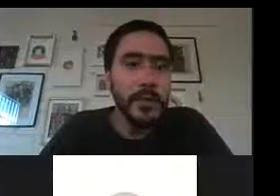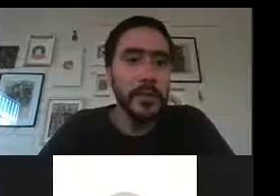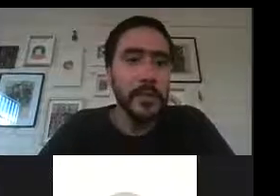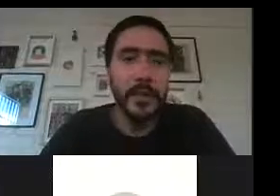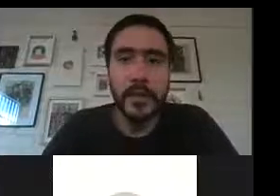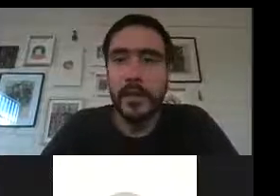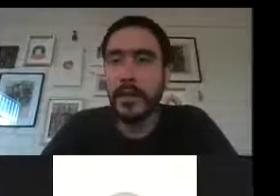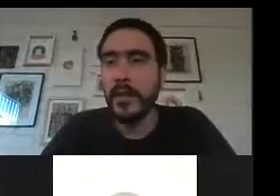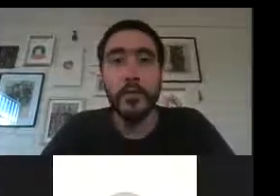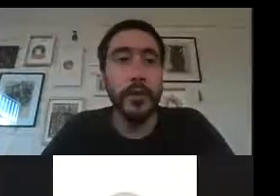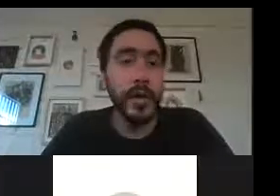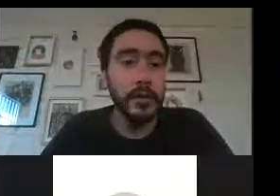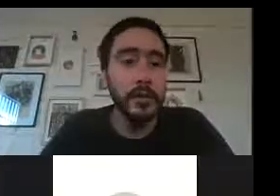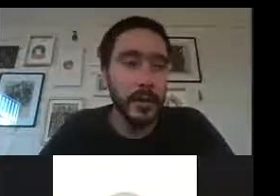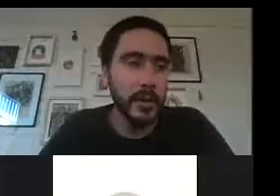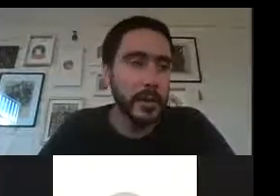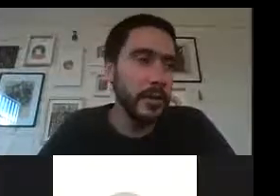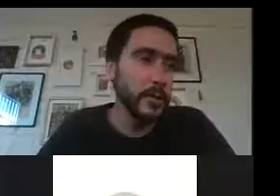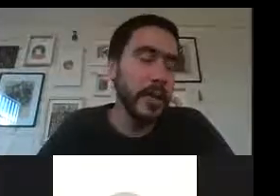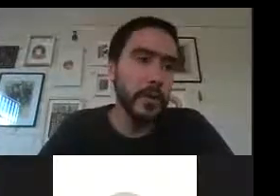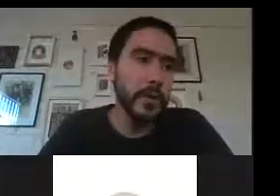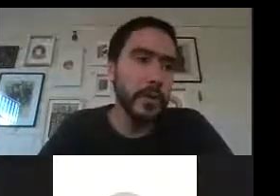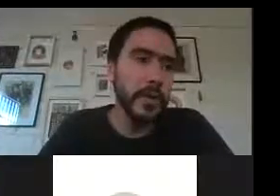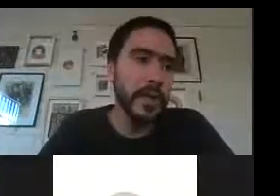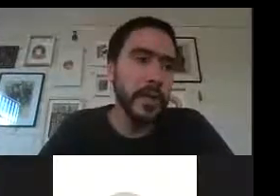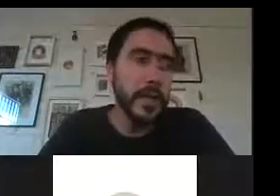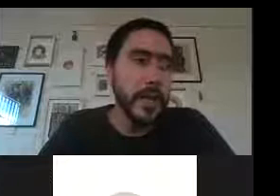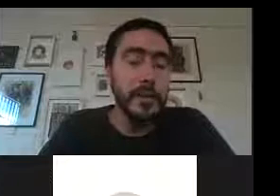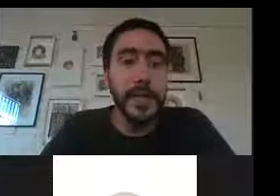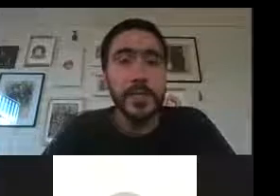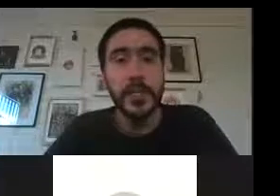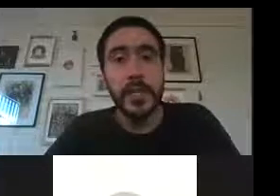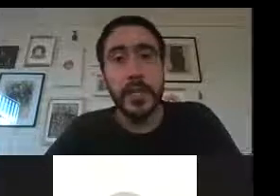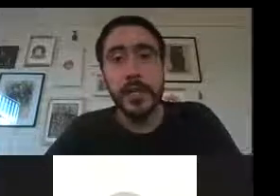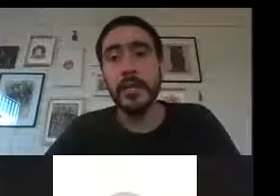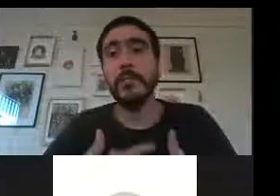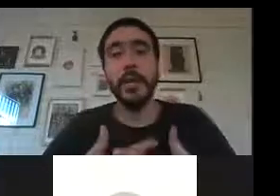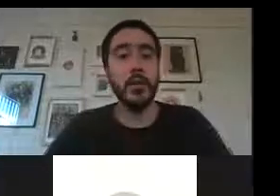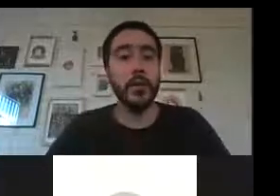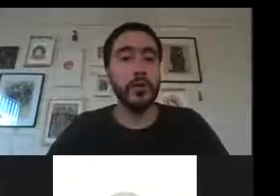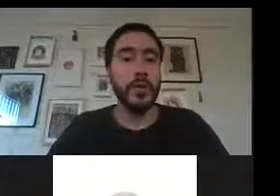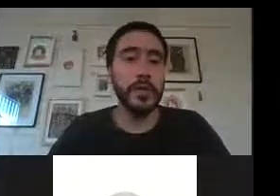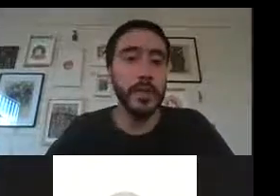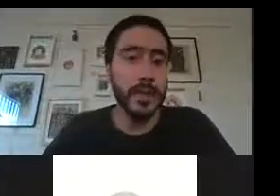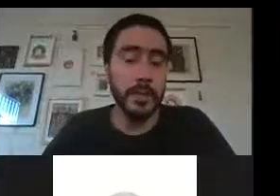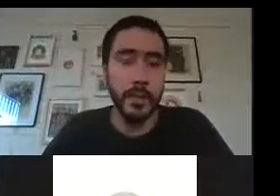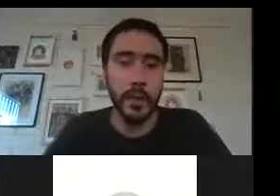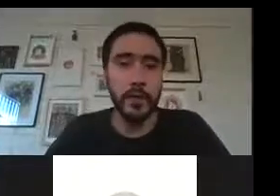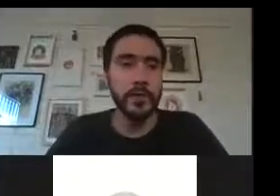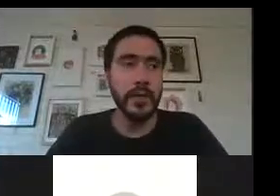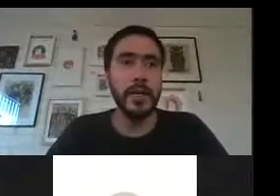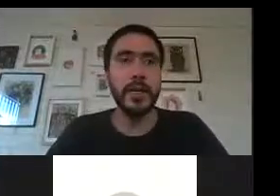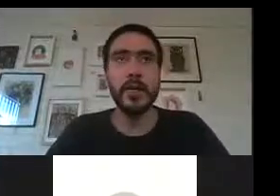los asistentes debe haber un número alto de titulados, por lo que la invitación es a que puedan conocer la oficina, que